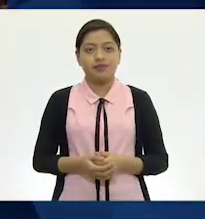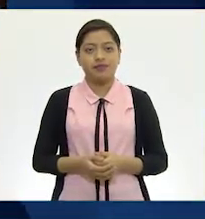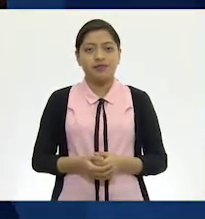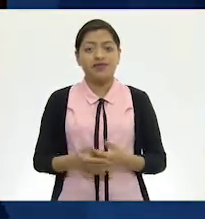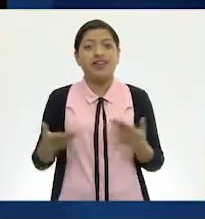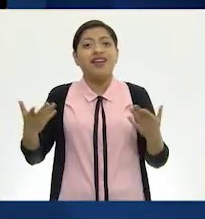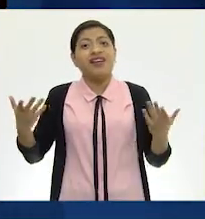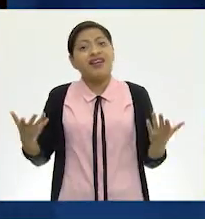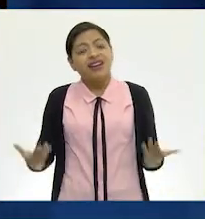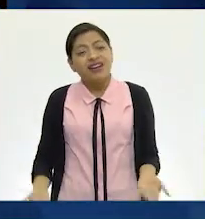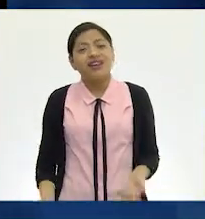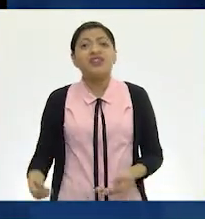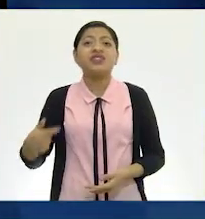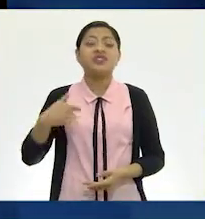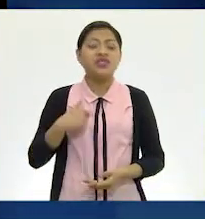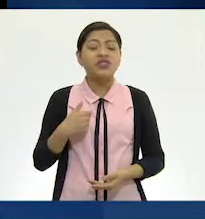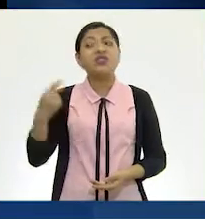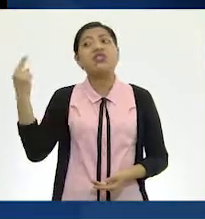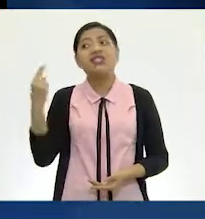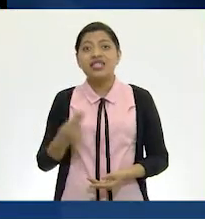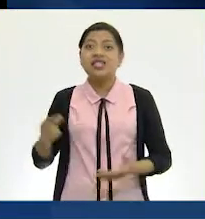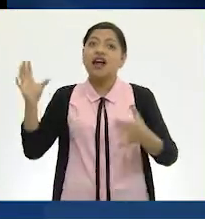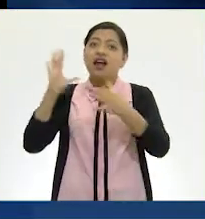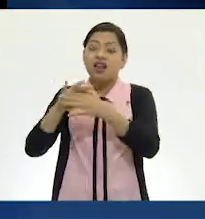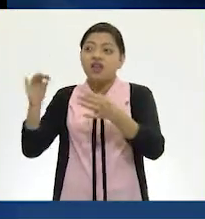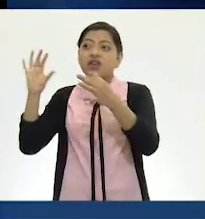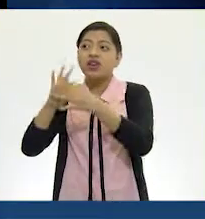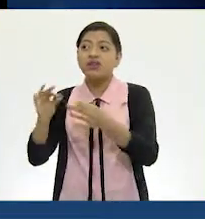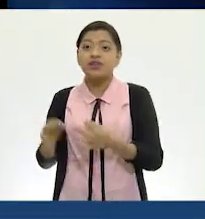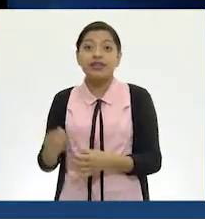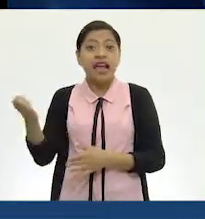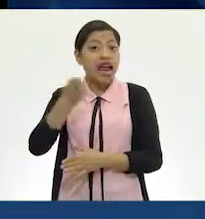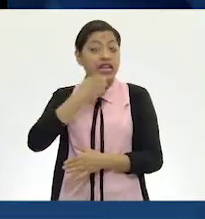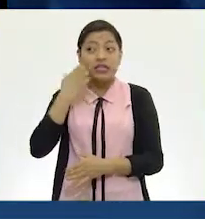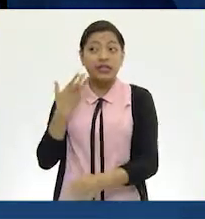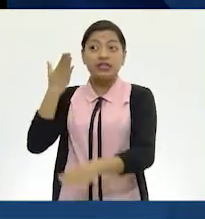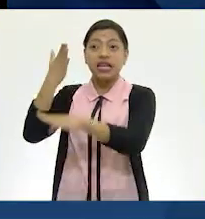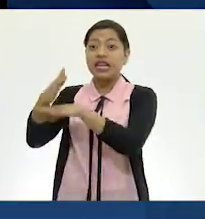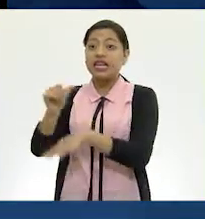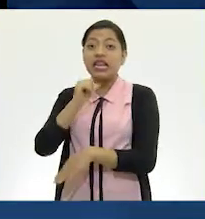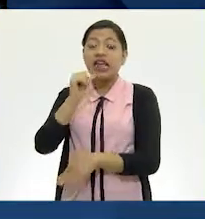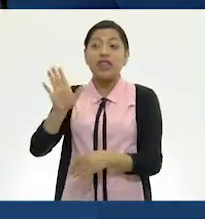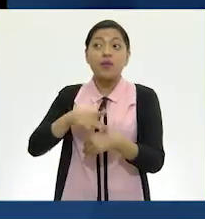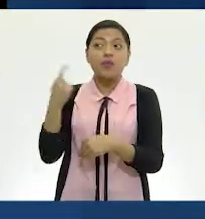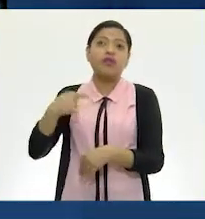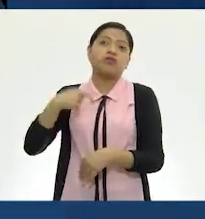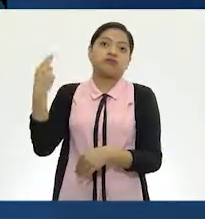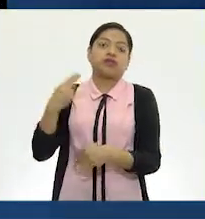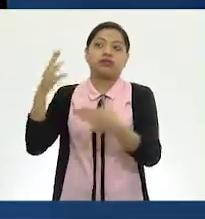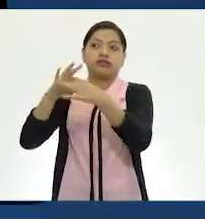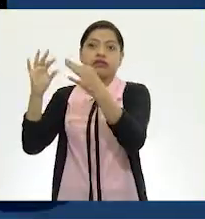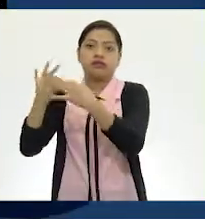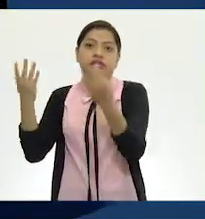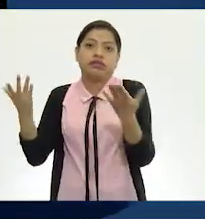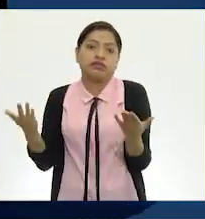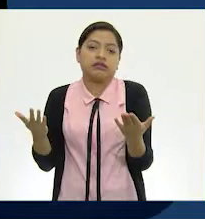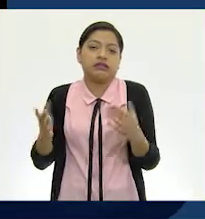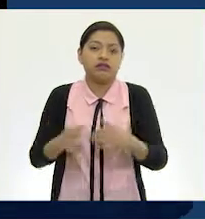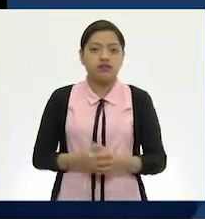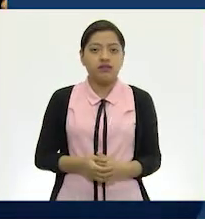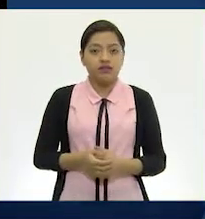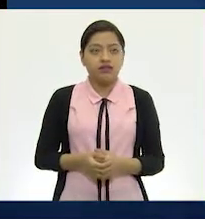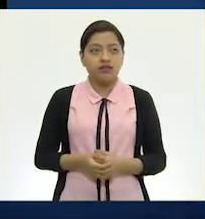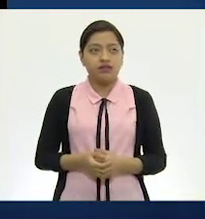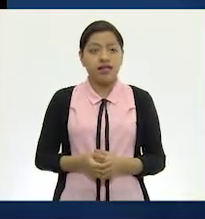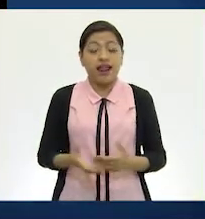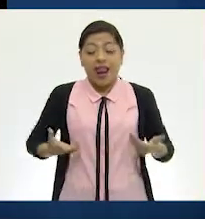Pero es que yo tenía que poner un buen pretexto de por qué no fuimos ese día a la escuela. Ni todos los días siguientes. Corrimos por